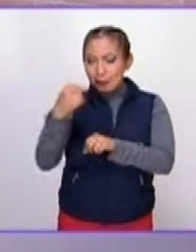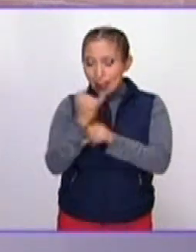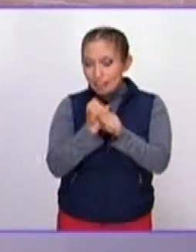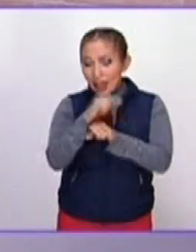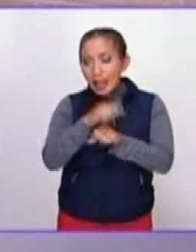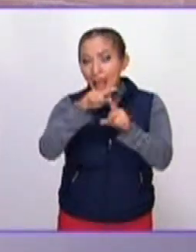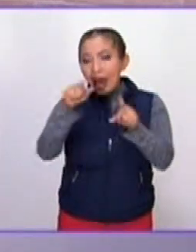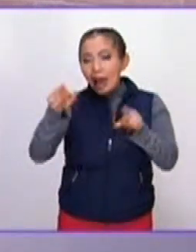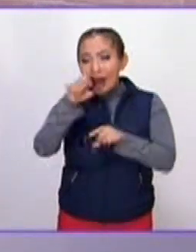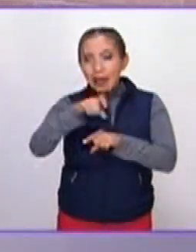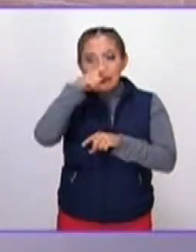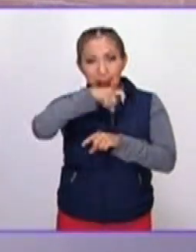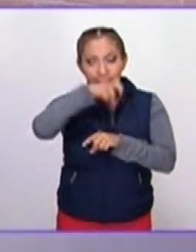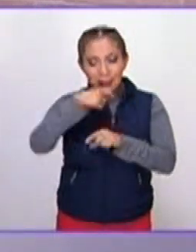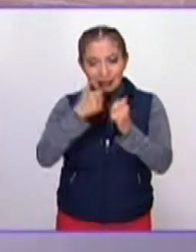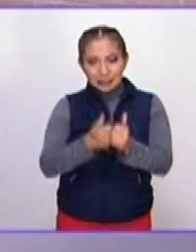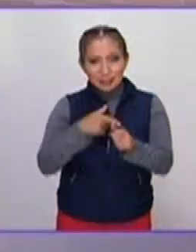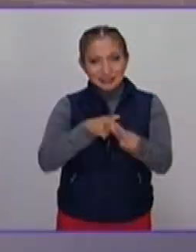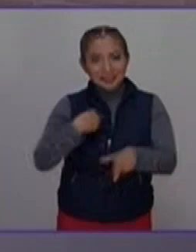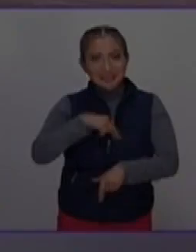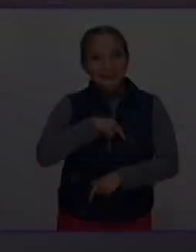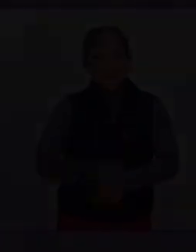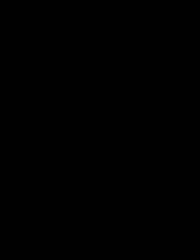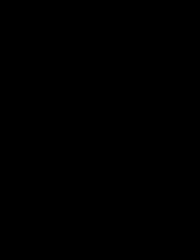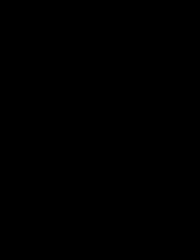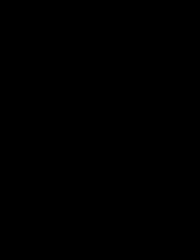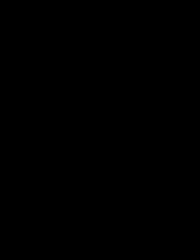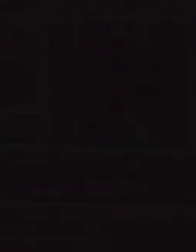estudiar el gran acuífero Maya. No se vayan, sigan con nosotros.